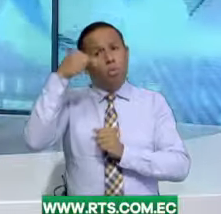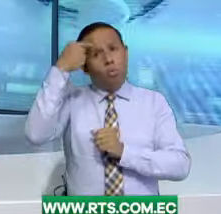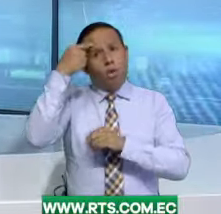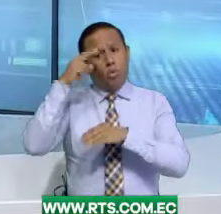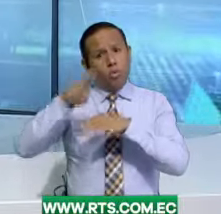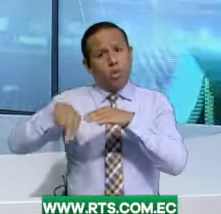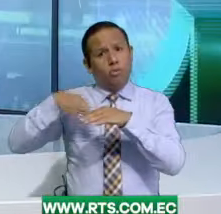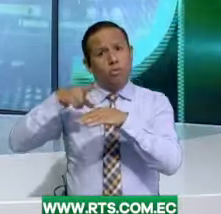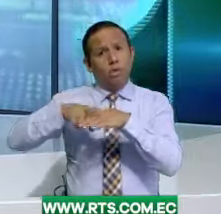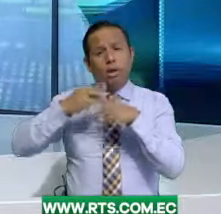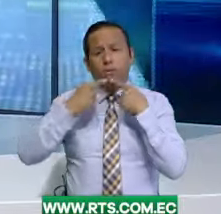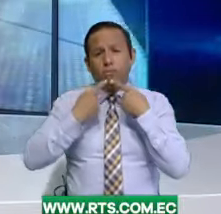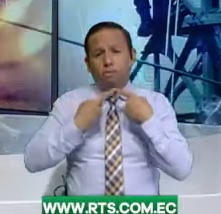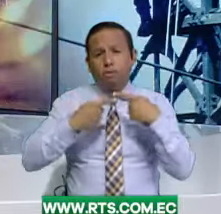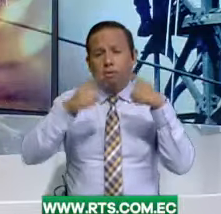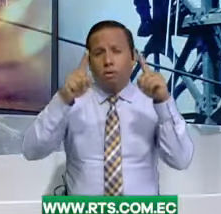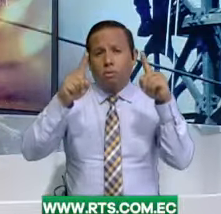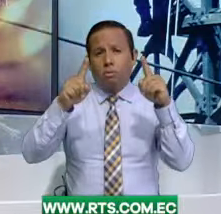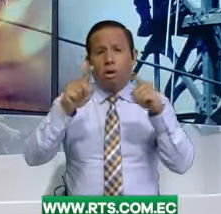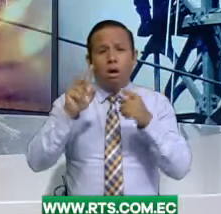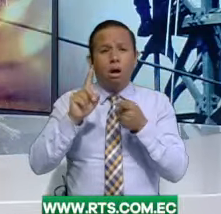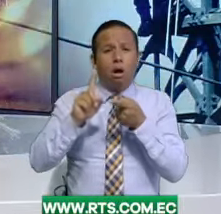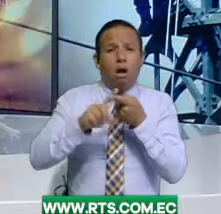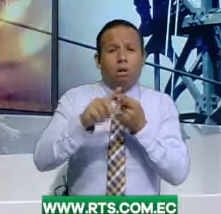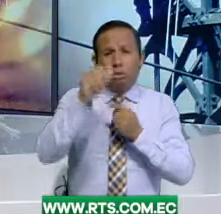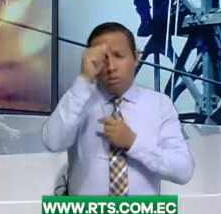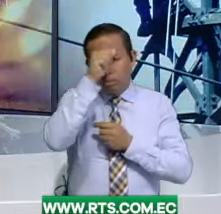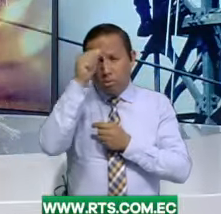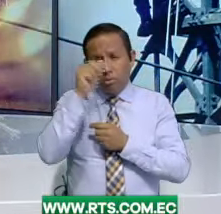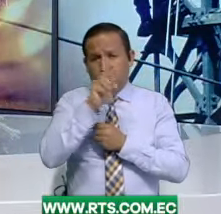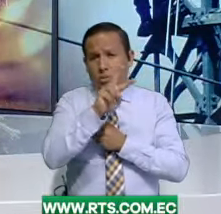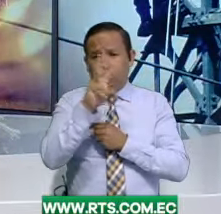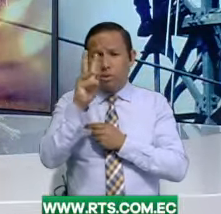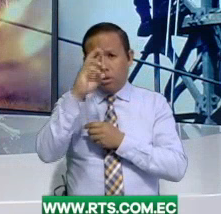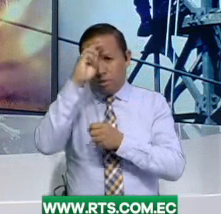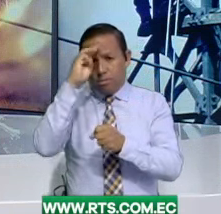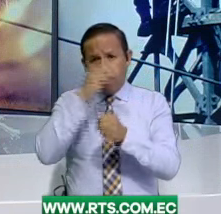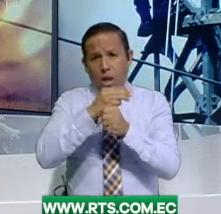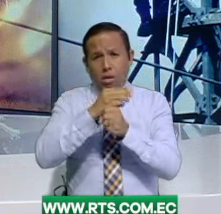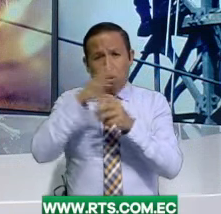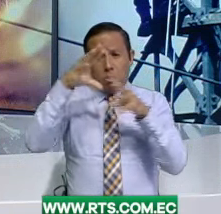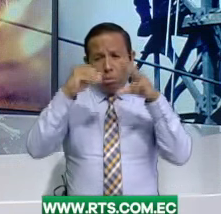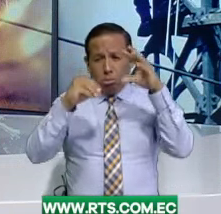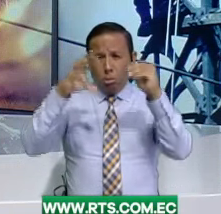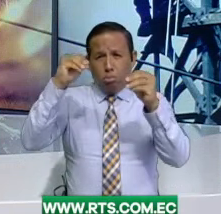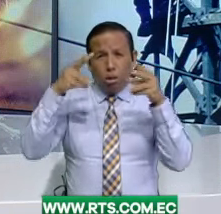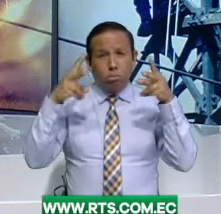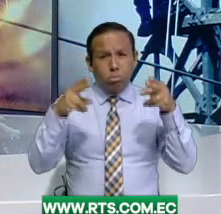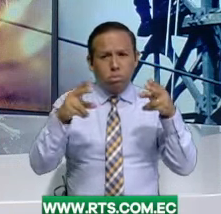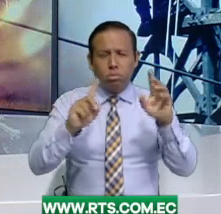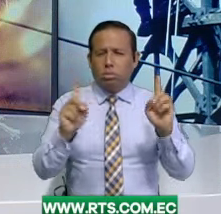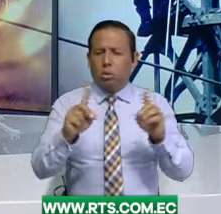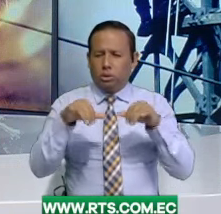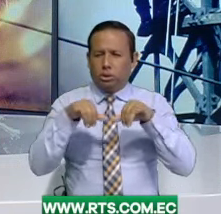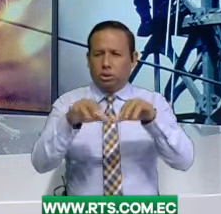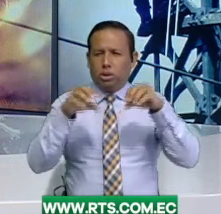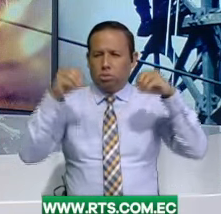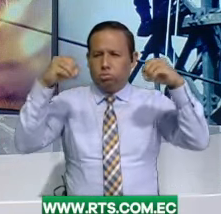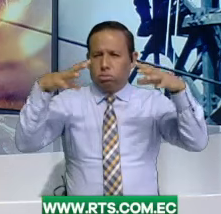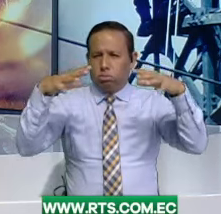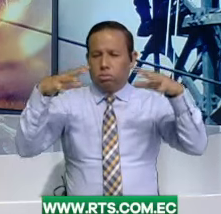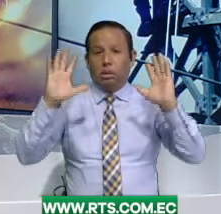garantiza que hasta el domingo 26 de mayo no se registrarán apagones en el país. Sin embargo, por mantenimientos en